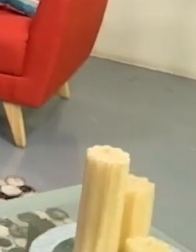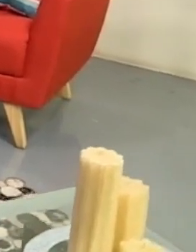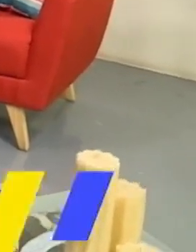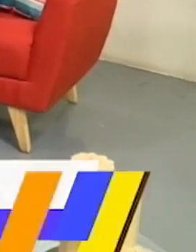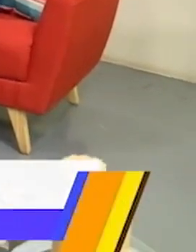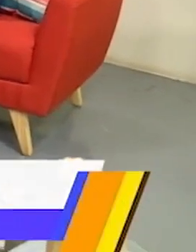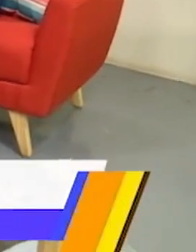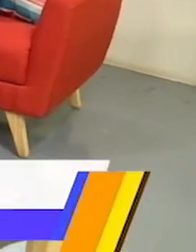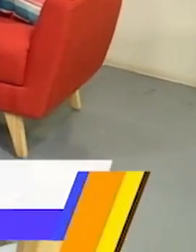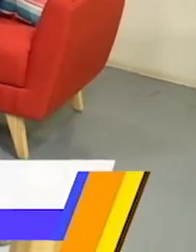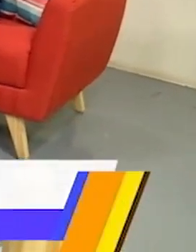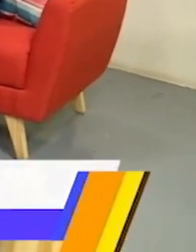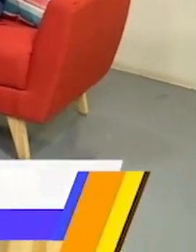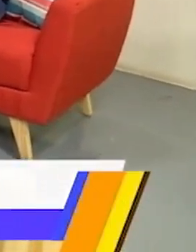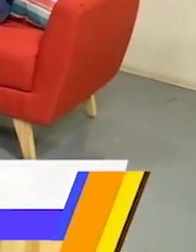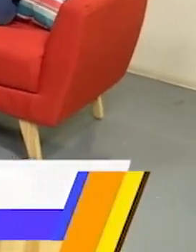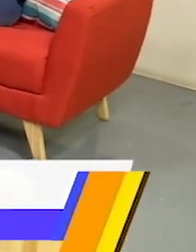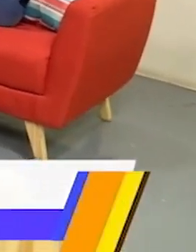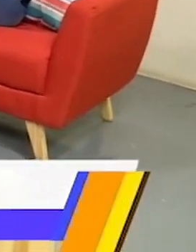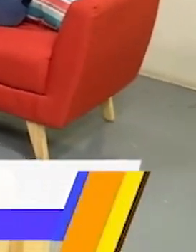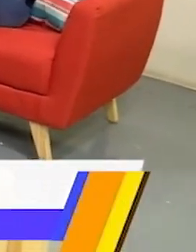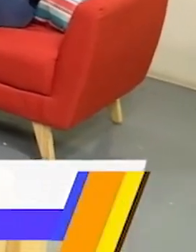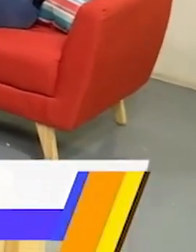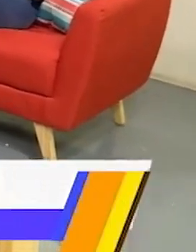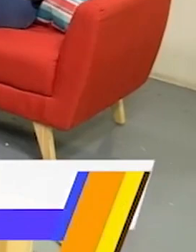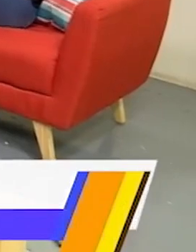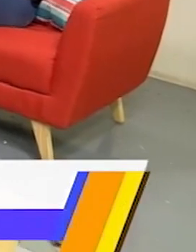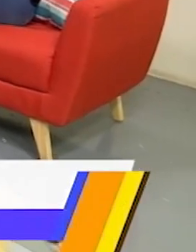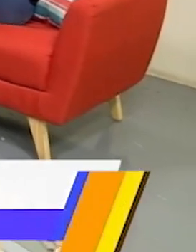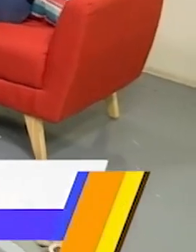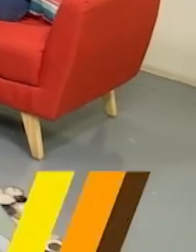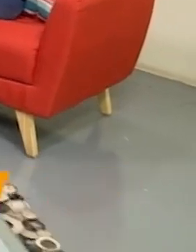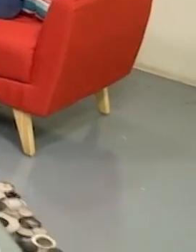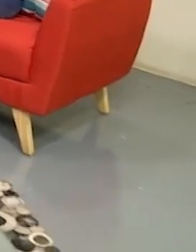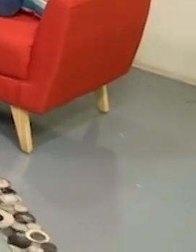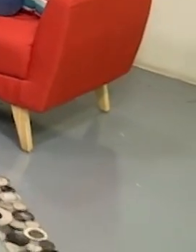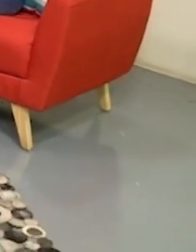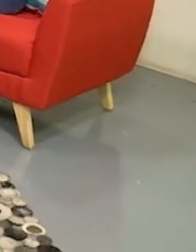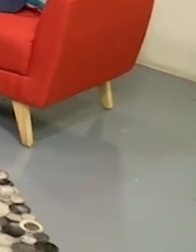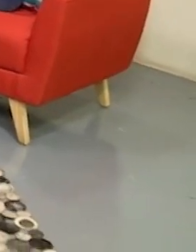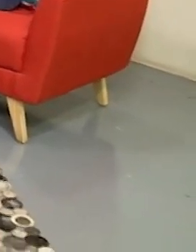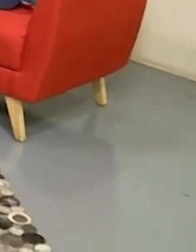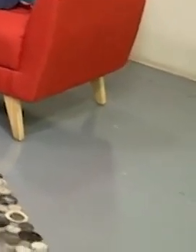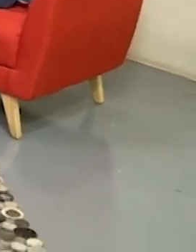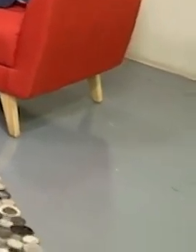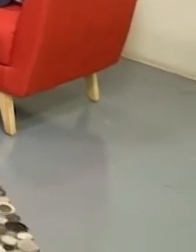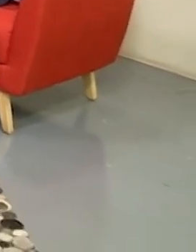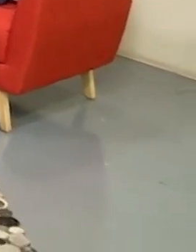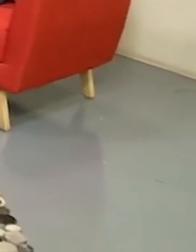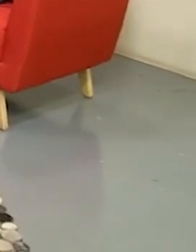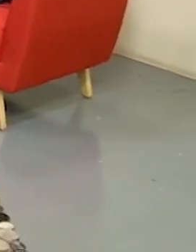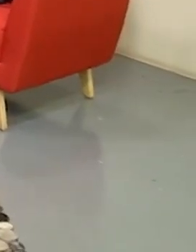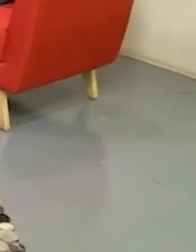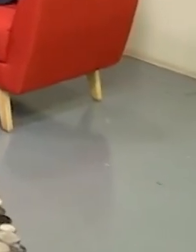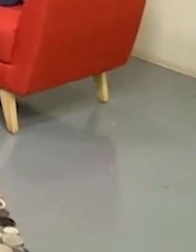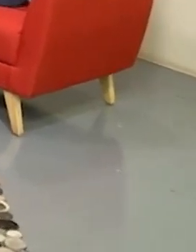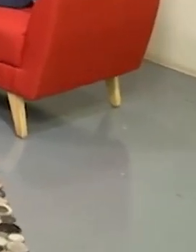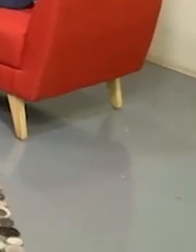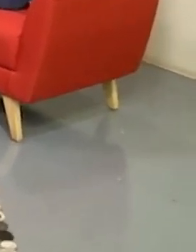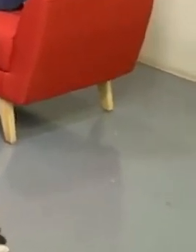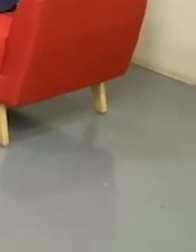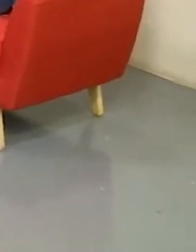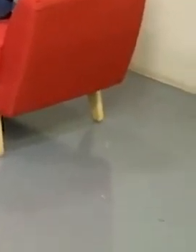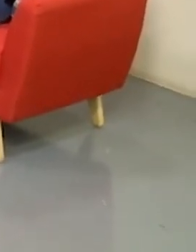le contamos todos los detalles de las actividades virtuales que tiene organizado para usted la Basílica de Los Ángeles. Así es, acompáñanos aquí en Café